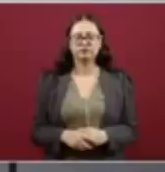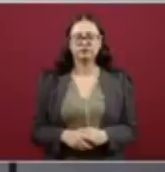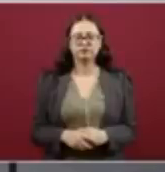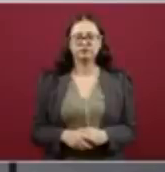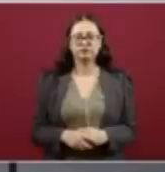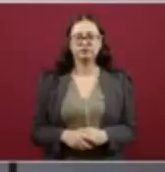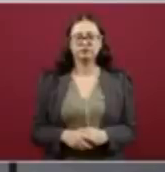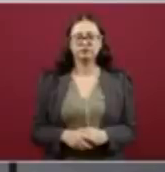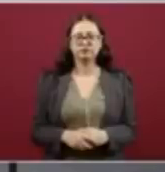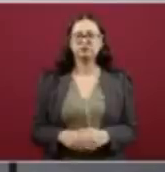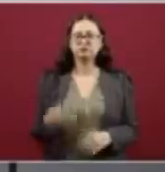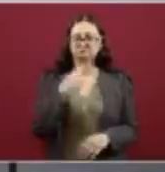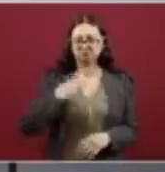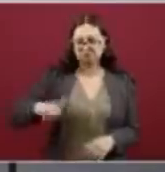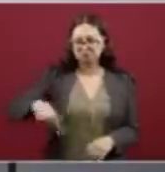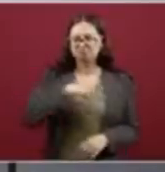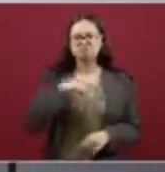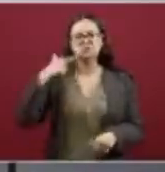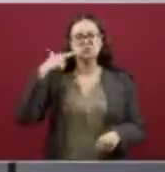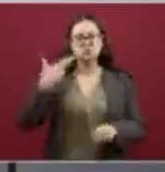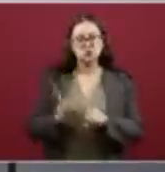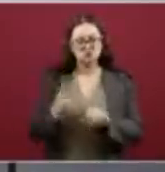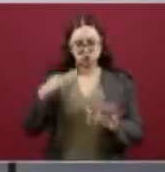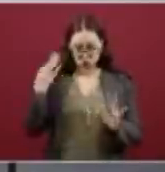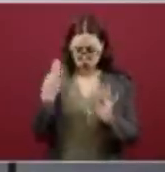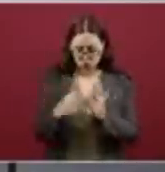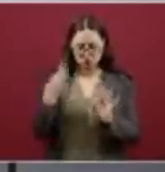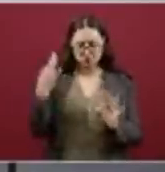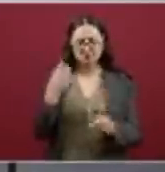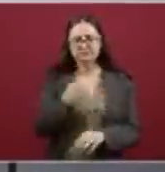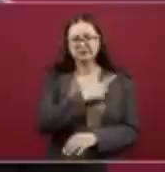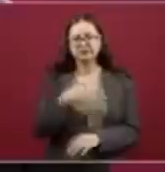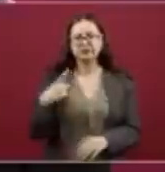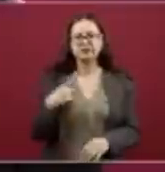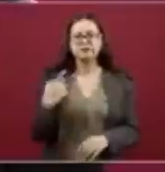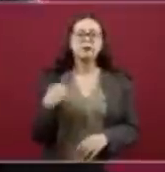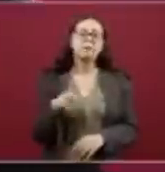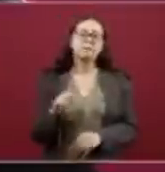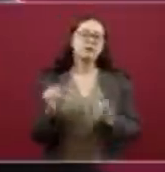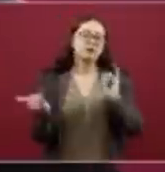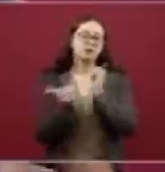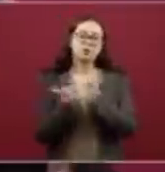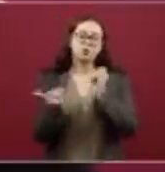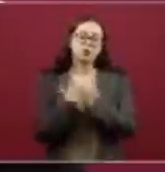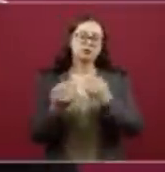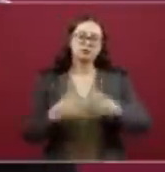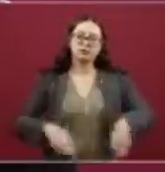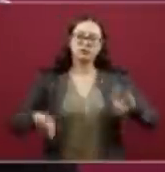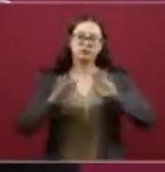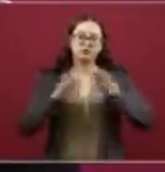Es nuestra responsabilidad, pero también necesitamos del apoyo de todos los